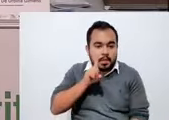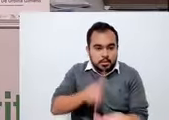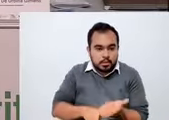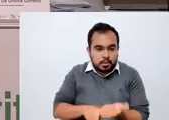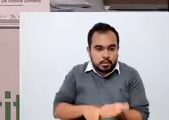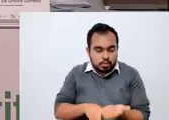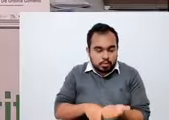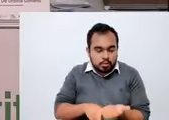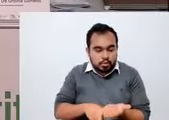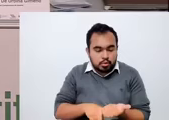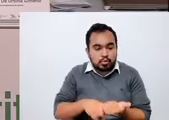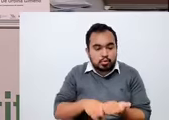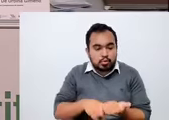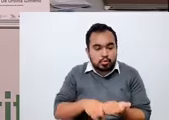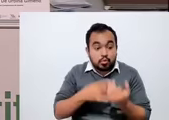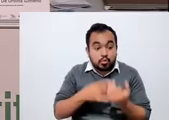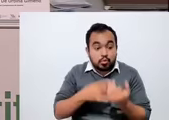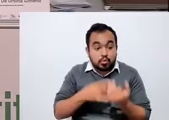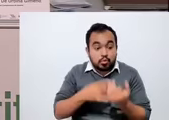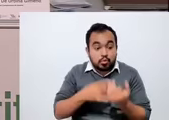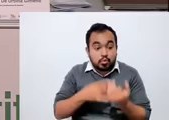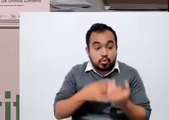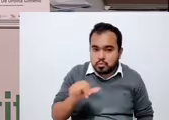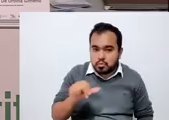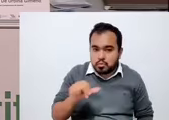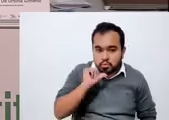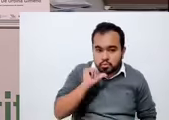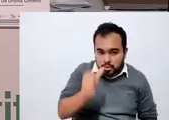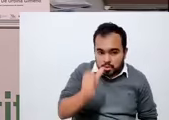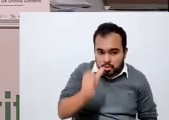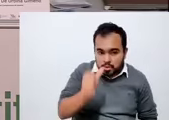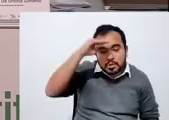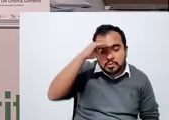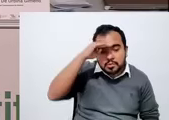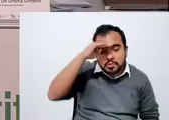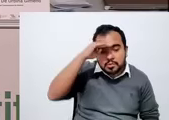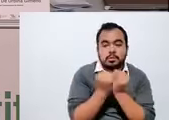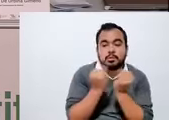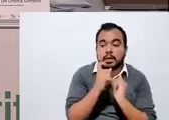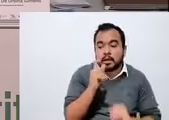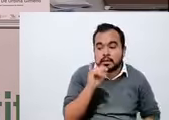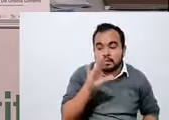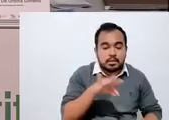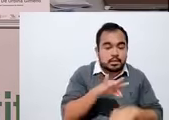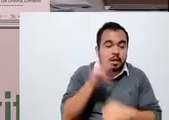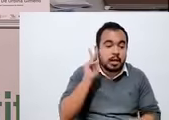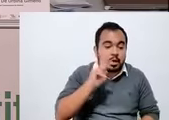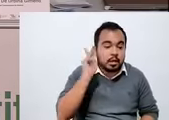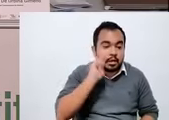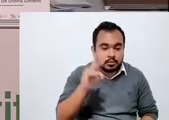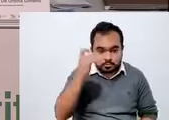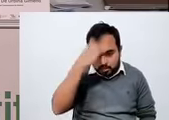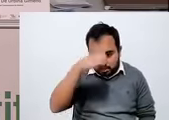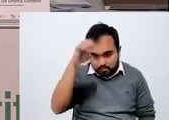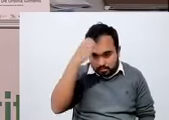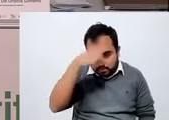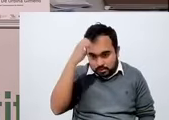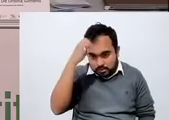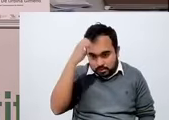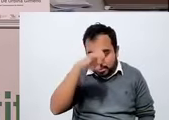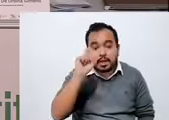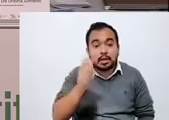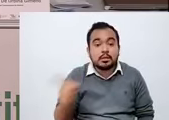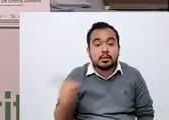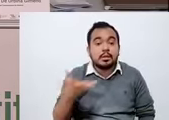nos va a aclarar. Y habría que hacer también lo que se llama ahora ética experimental. La ética experimental es la que nos muestra cómo